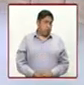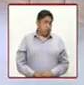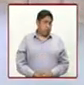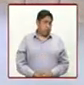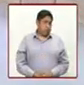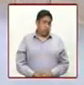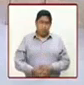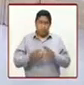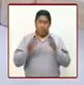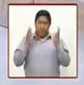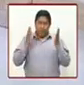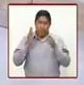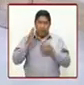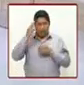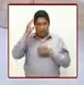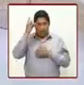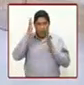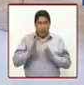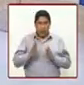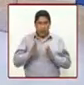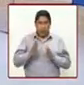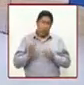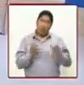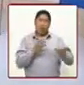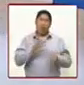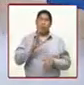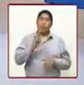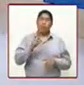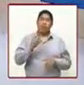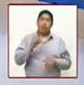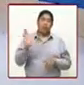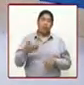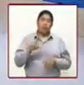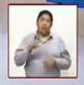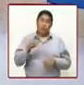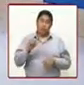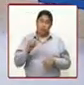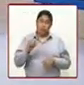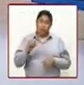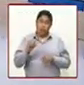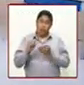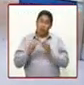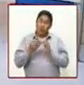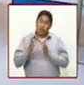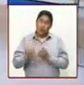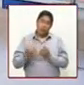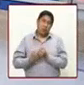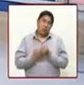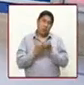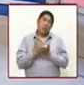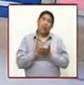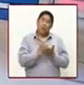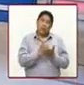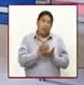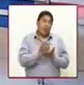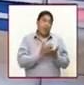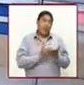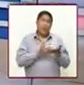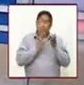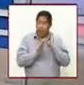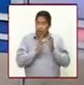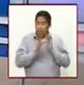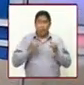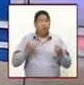Tenía acento boliviano, me botaron en Bulo Bulo. Varios comunarios me ayudaron a llegar hasta la policía. Fue alguna de las partes del